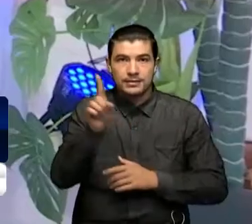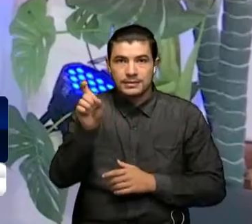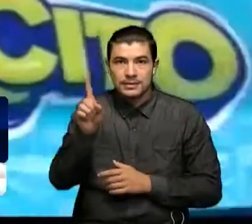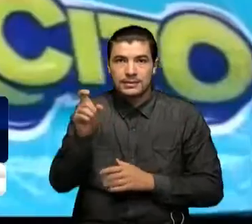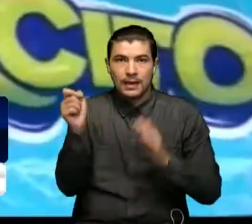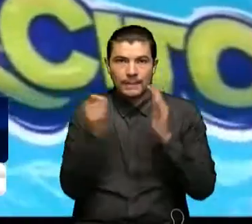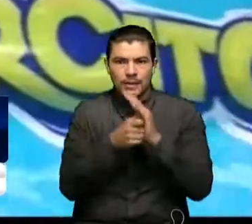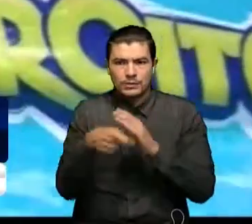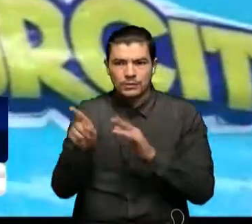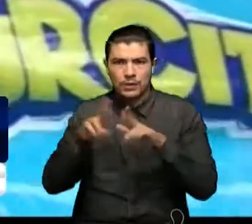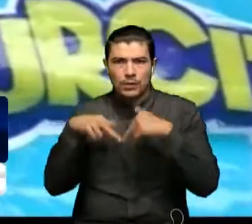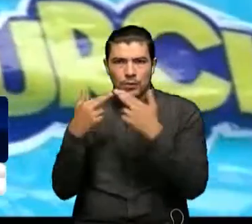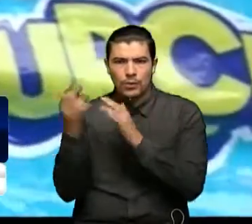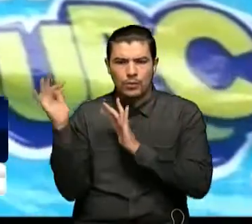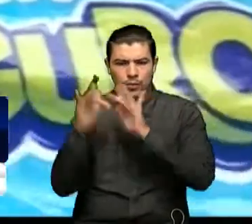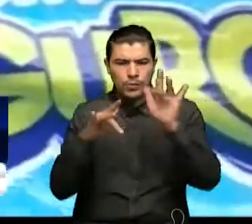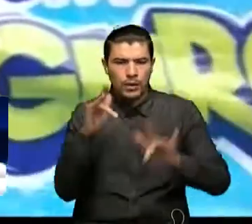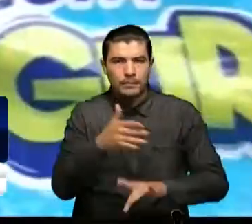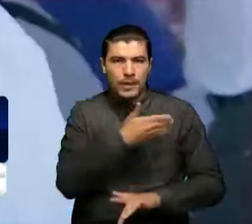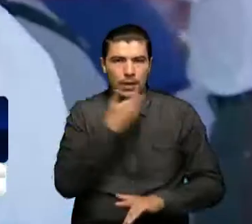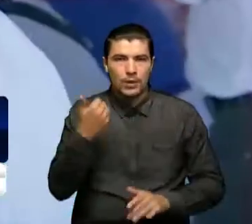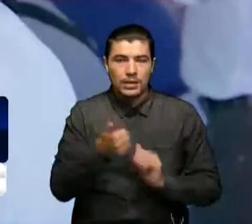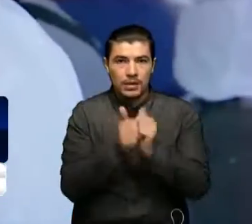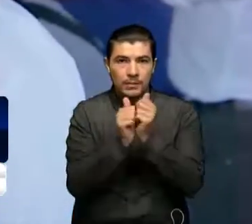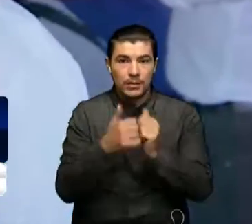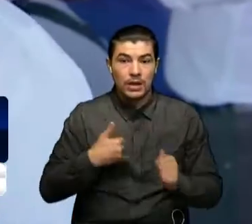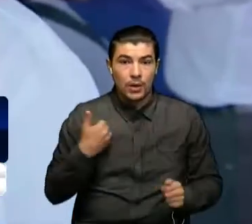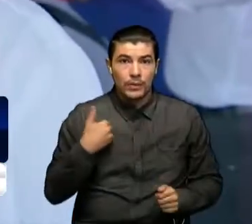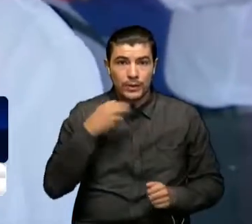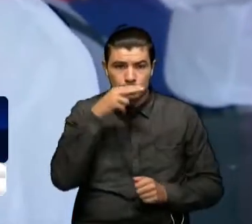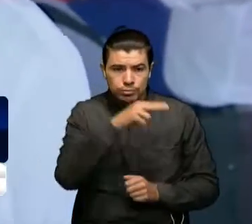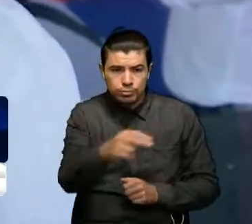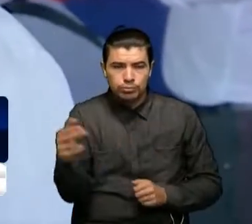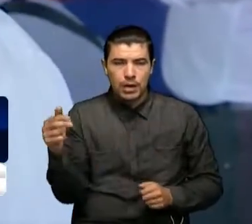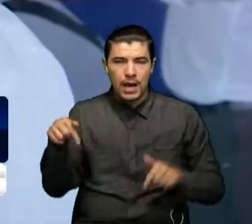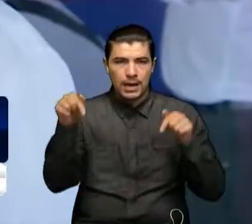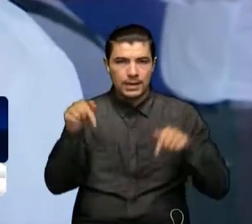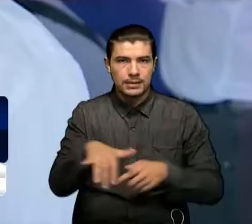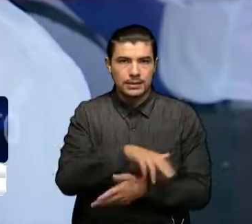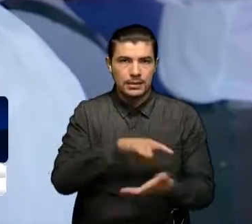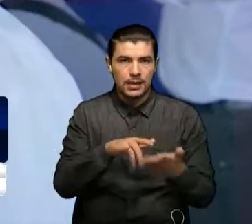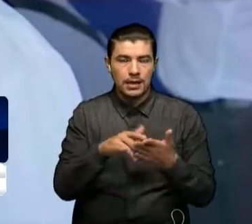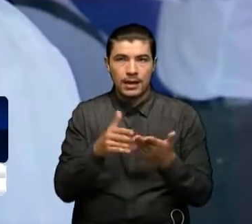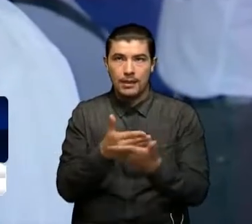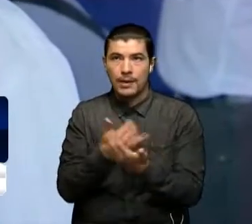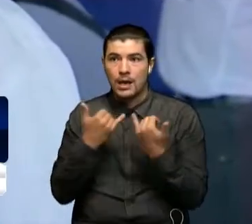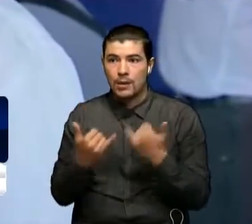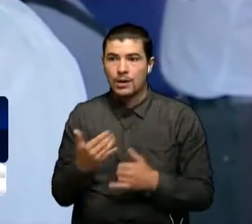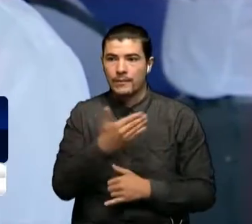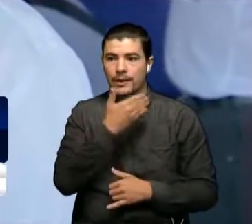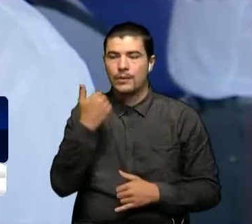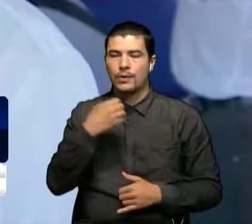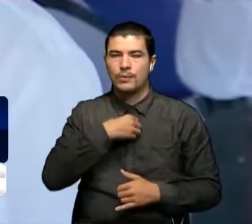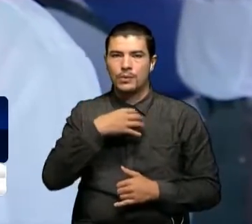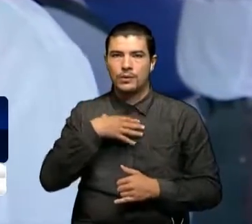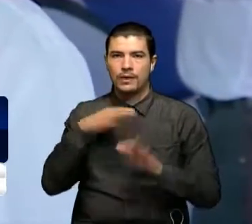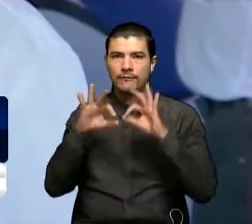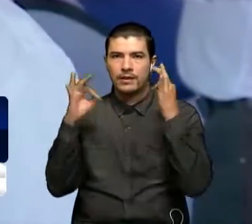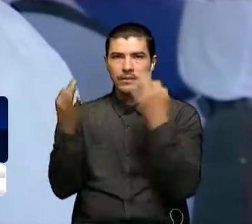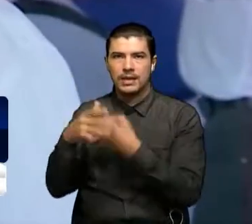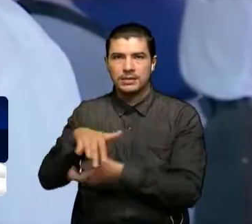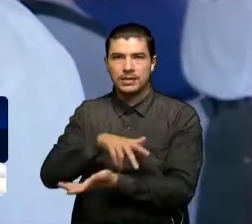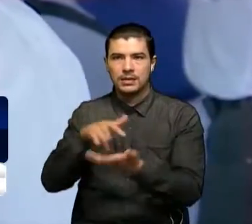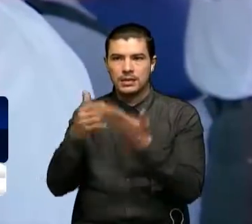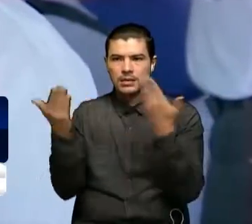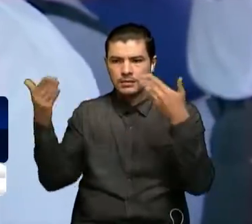un evento que reúne a los mejores futbolistas juveniles de santander es la oportunidad para integrar a las familias santanderinas s en torno a un evento reunir a